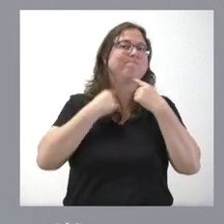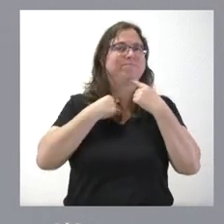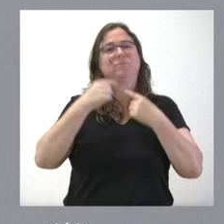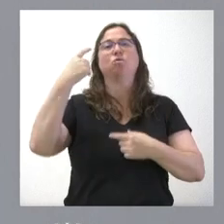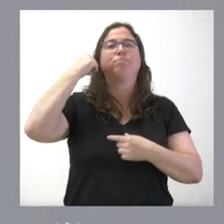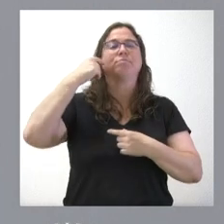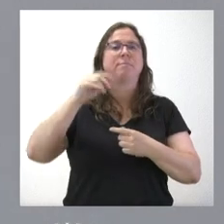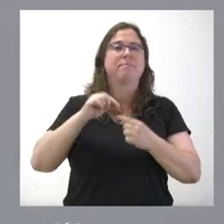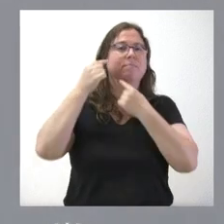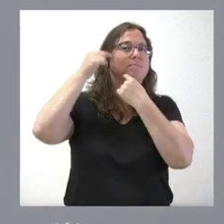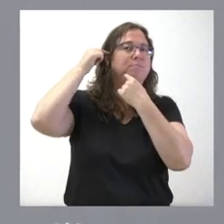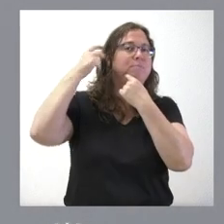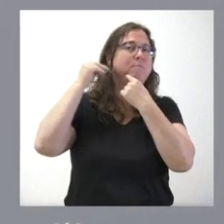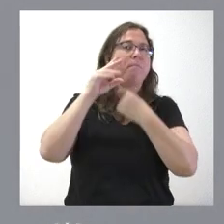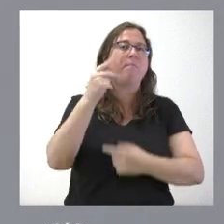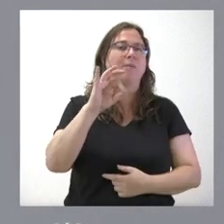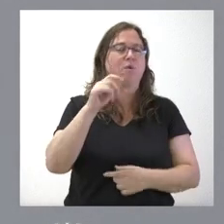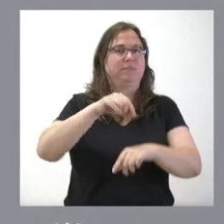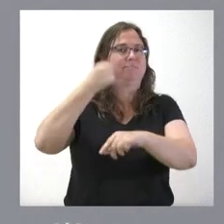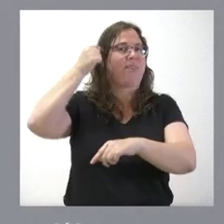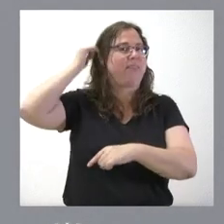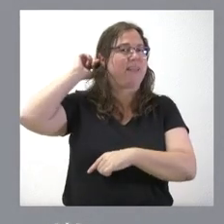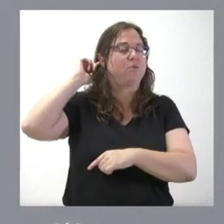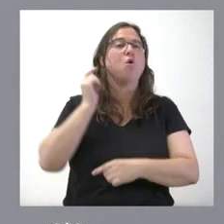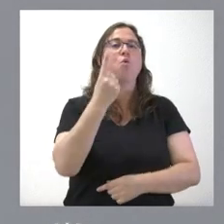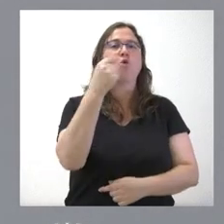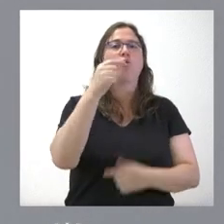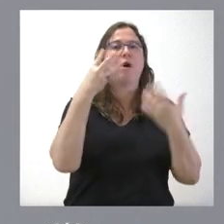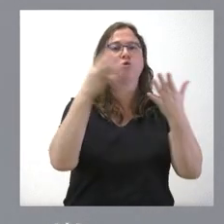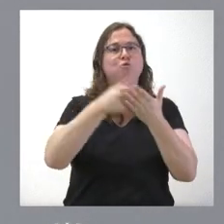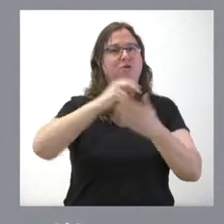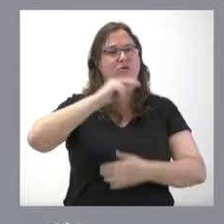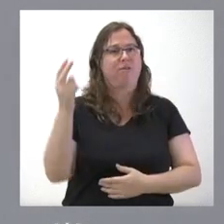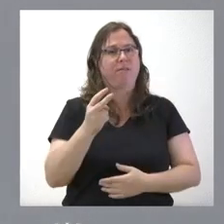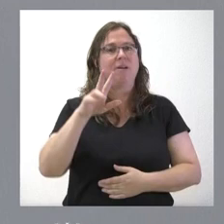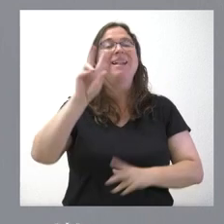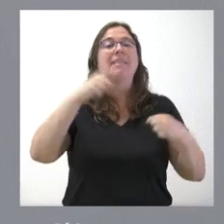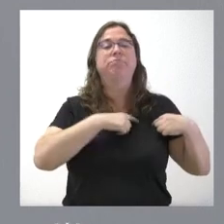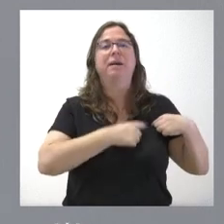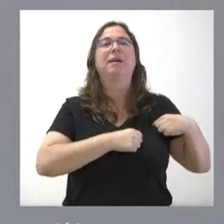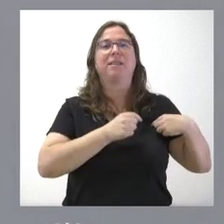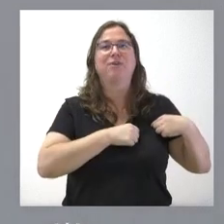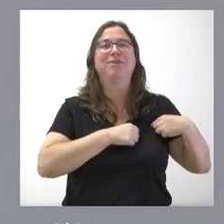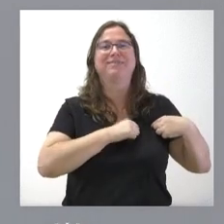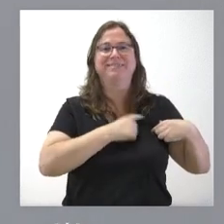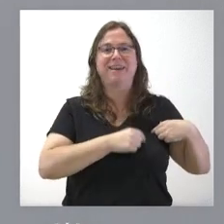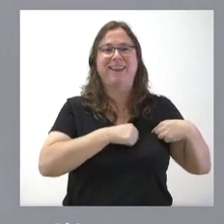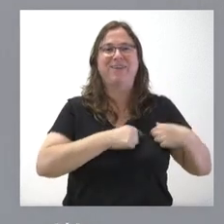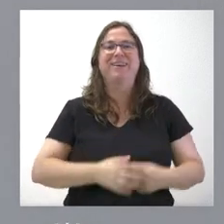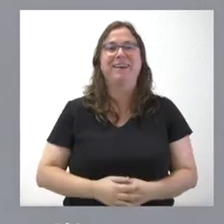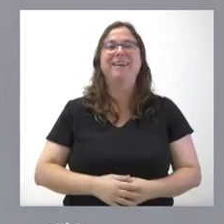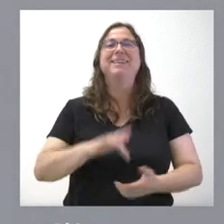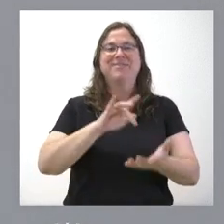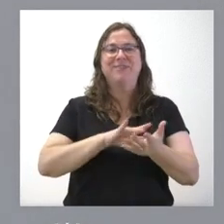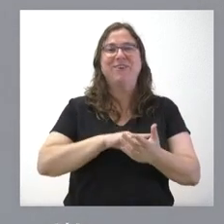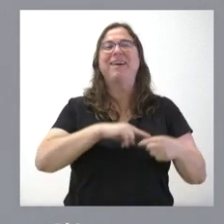auriculoventriculares como les digo 1,8 millones de euros en el ámbito de la cardiología más de 1 millón de euros